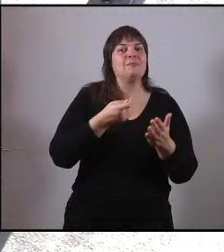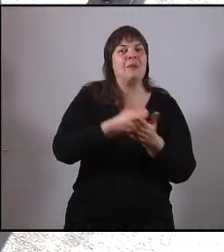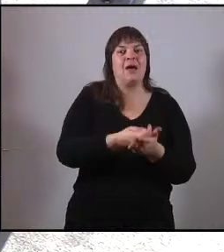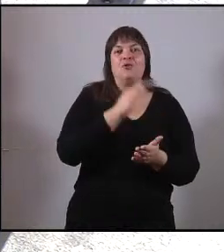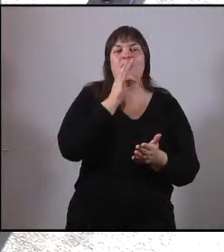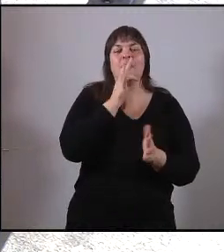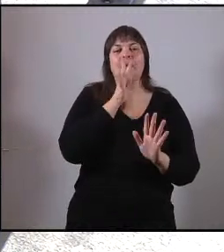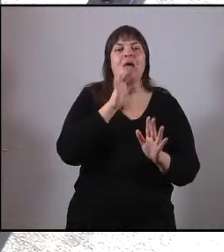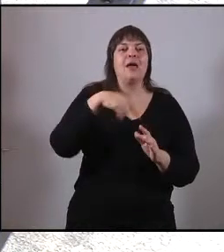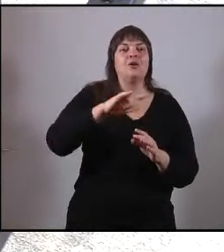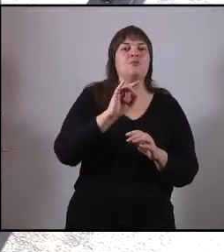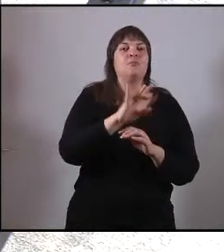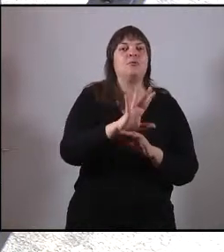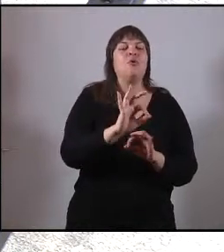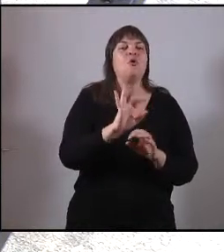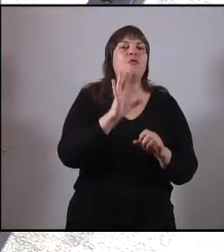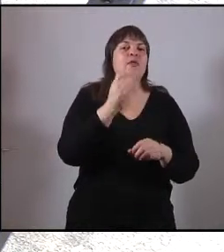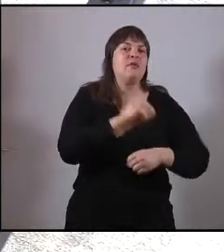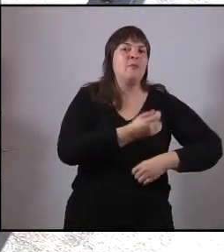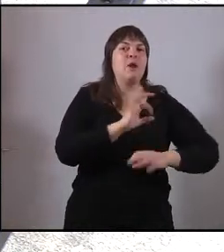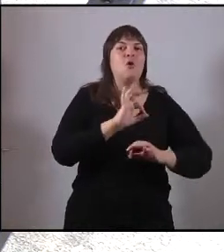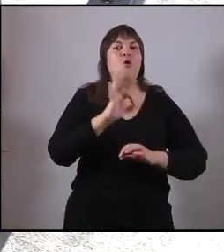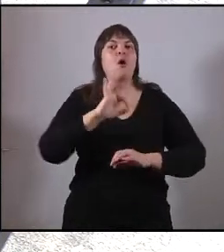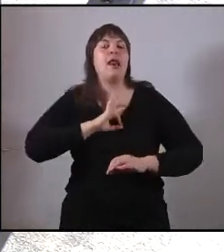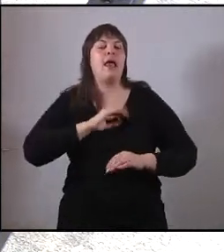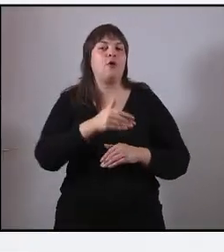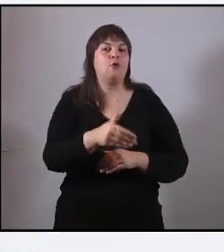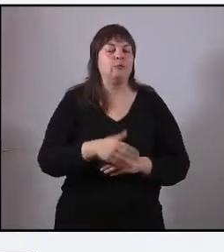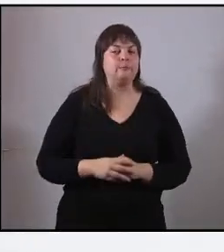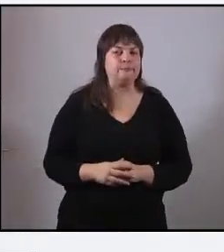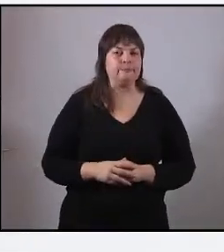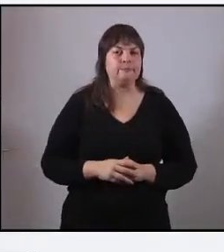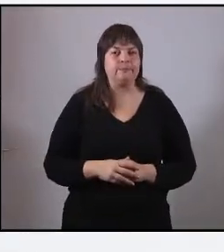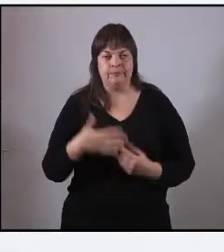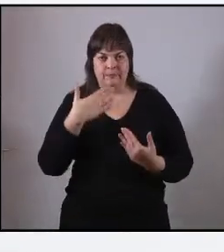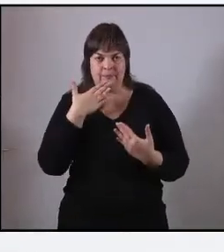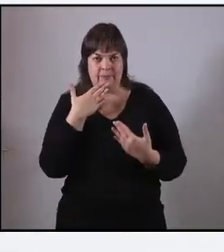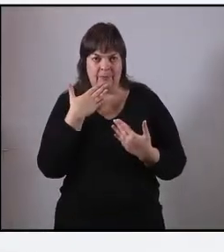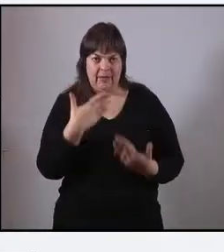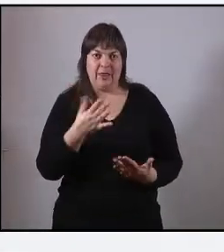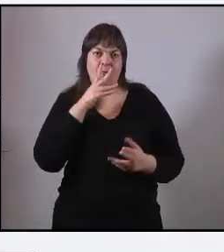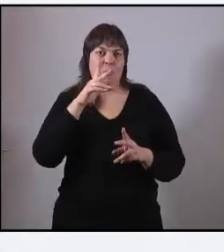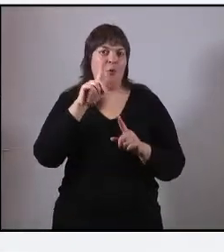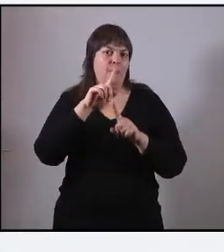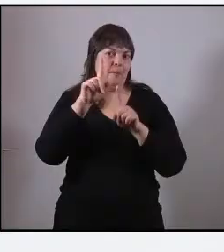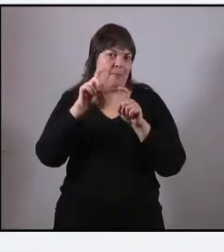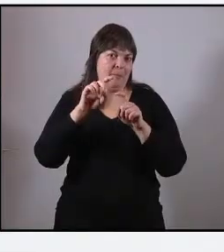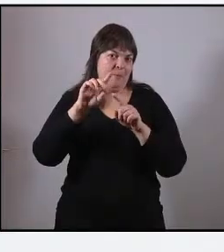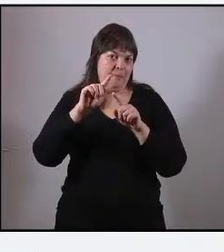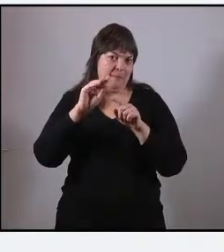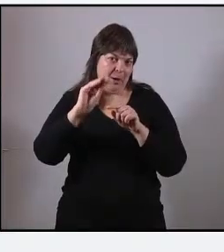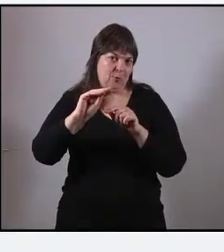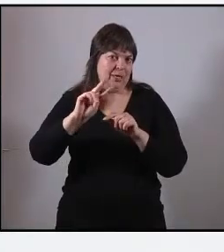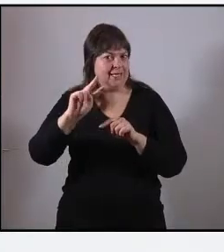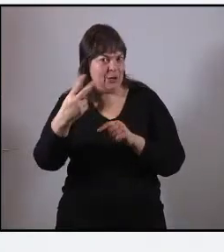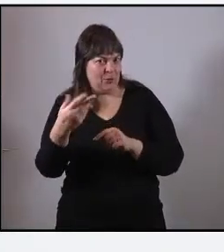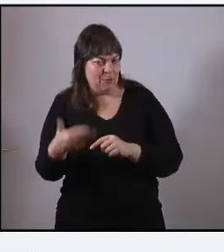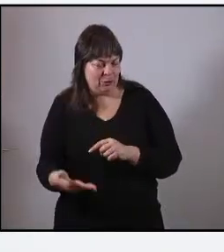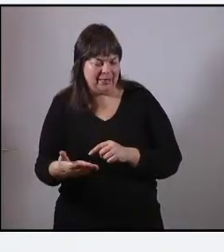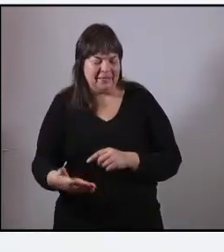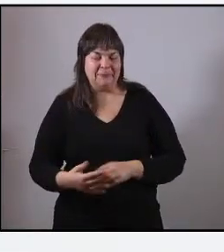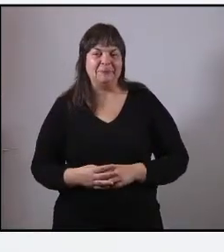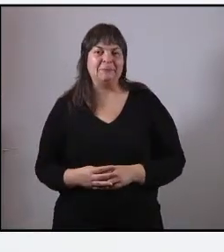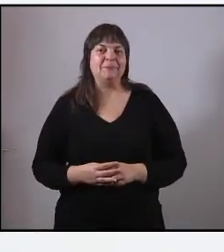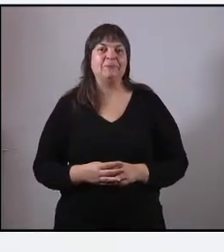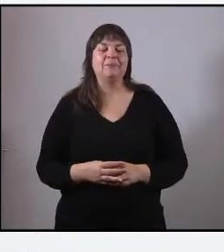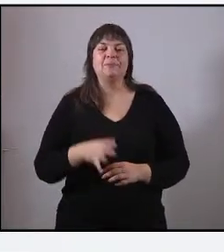van a recibir? ¿En diciembre o ya en enero? Gracias. Bien, gracias por esa segunda pregunta tan importante